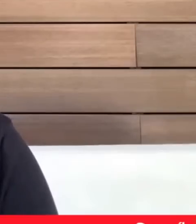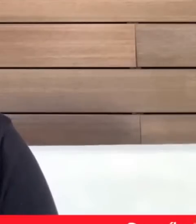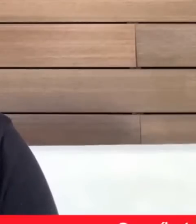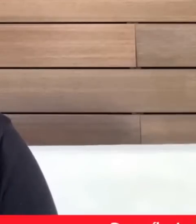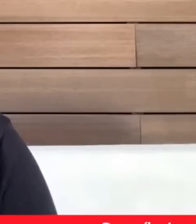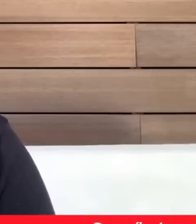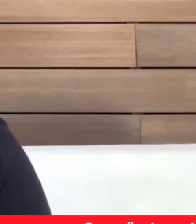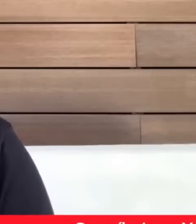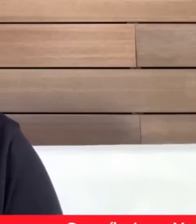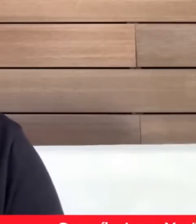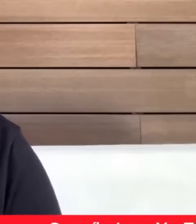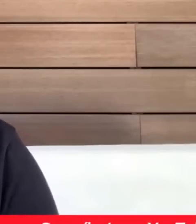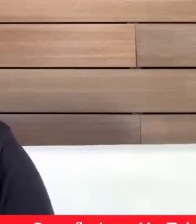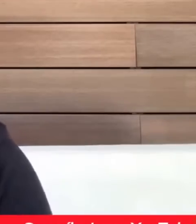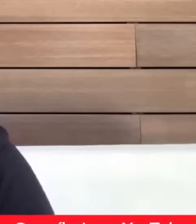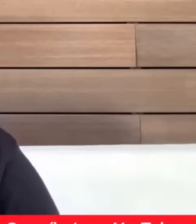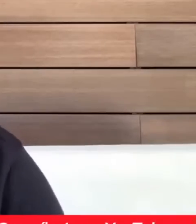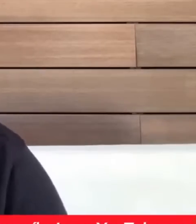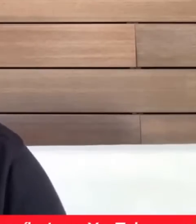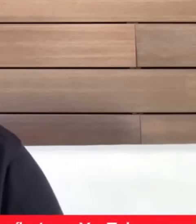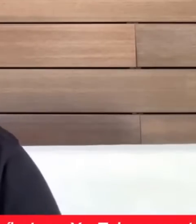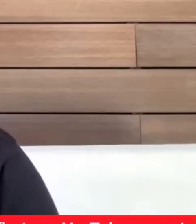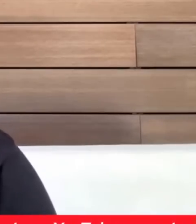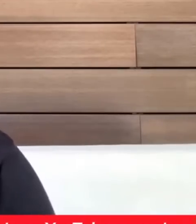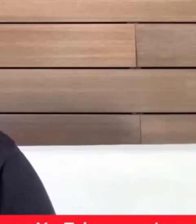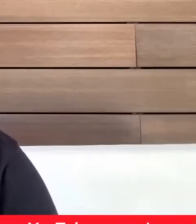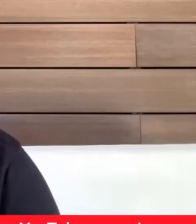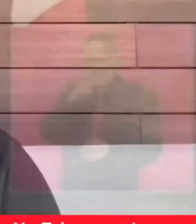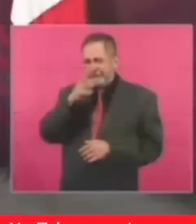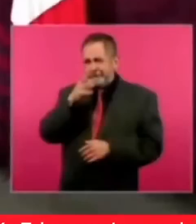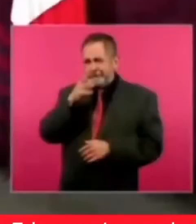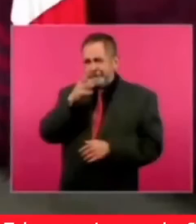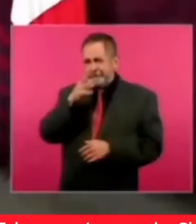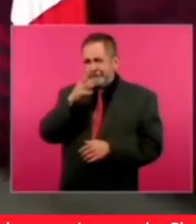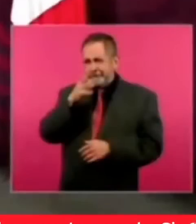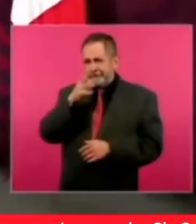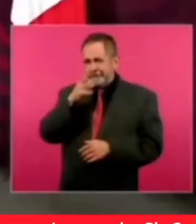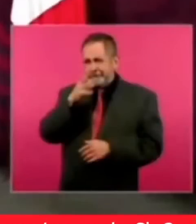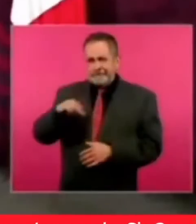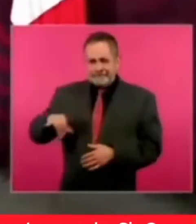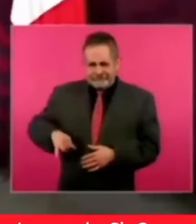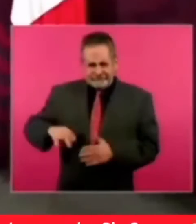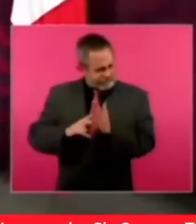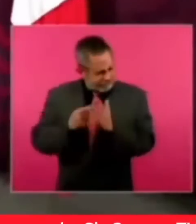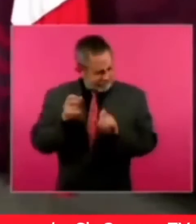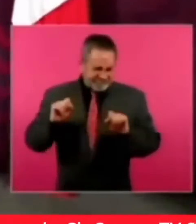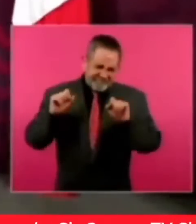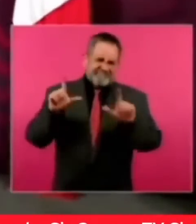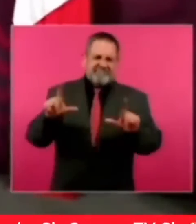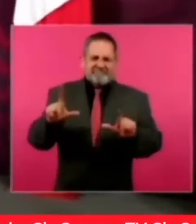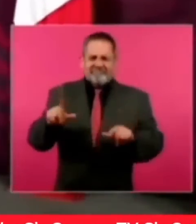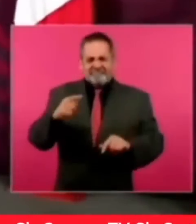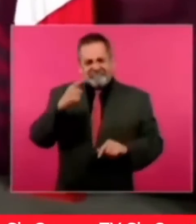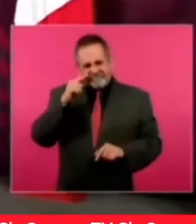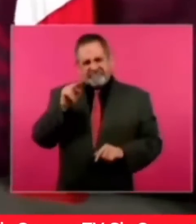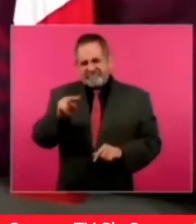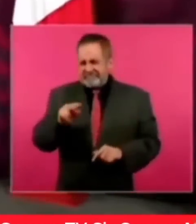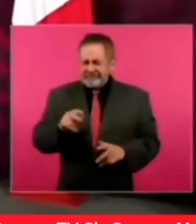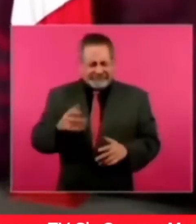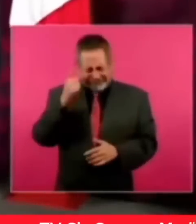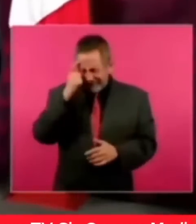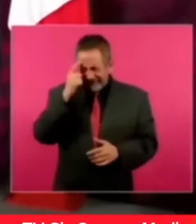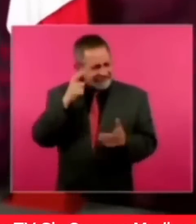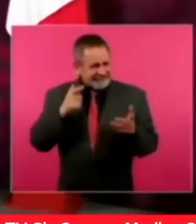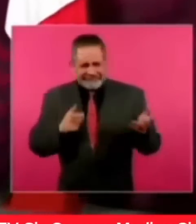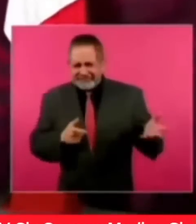consejera Zavala, y luego vemos tu cartón del día de hoy. Volverlo a poner para que vean